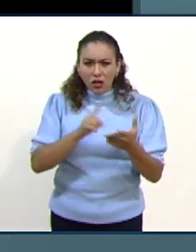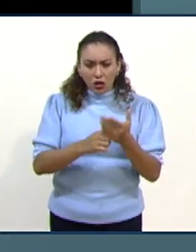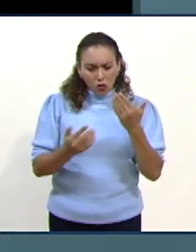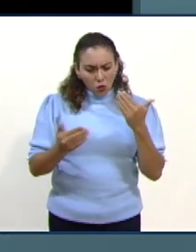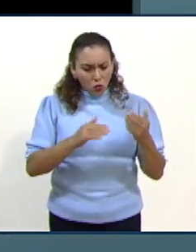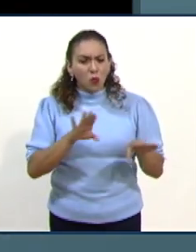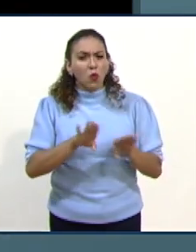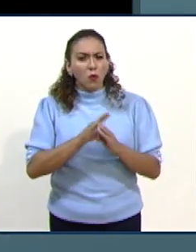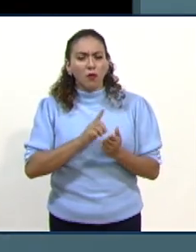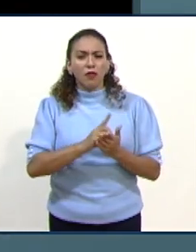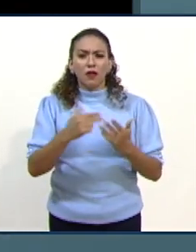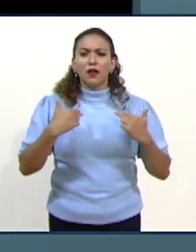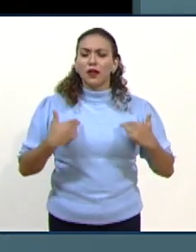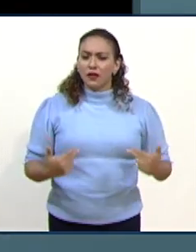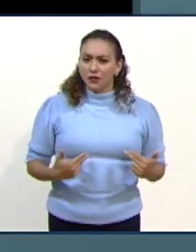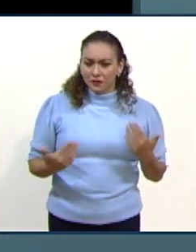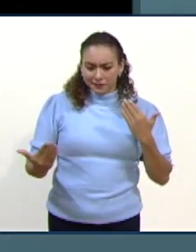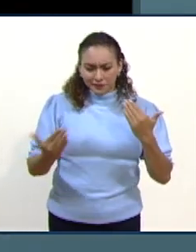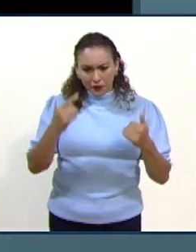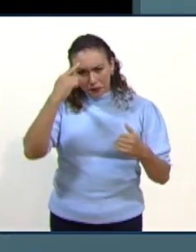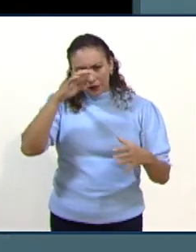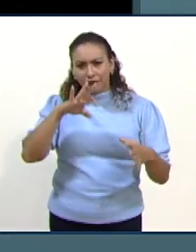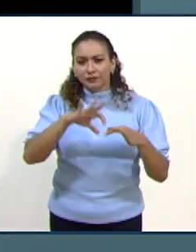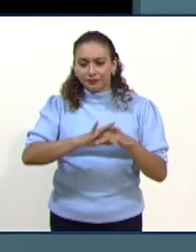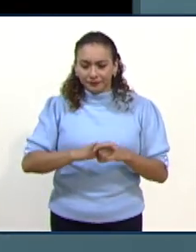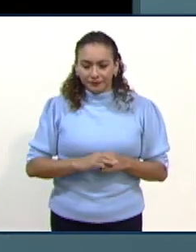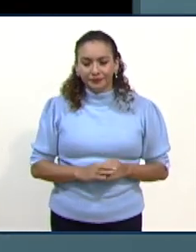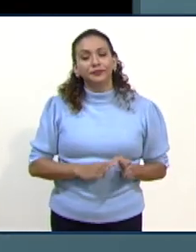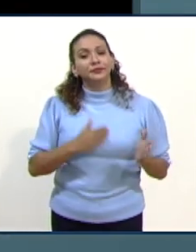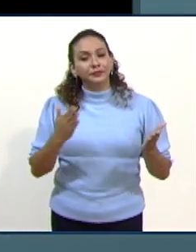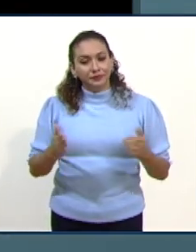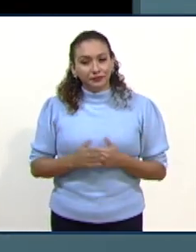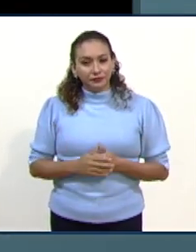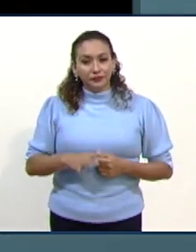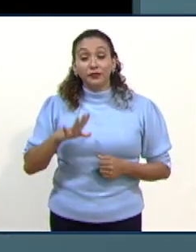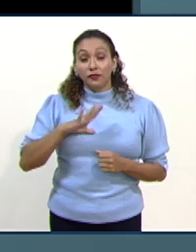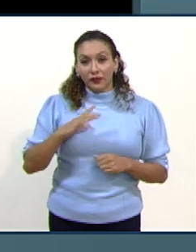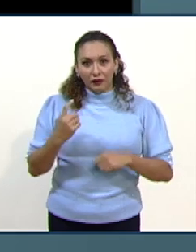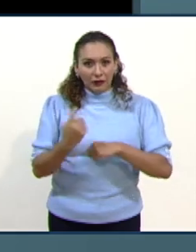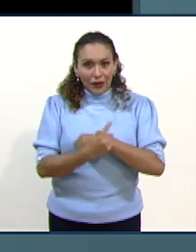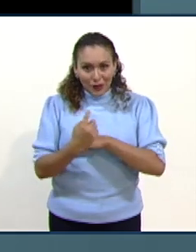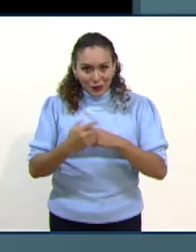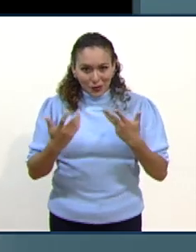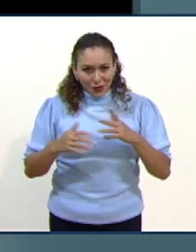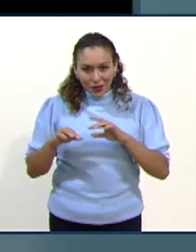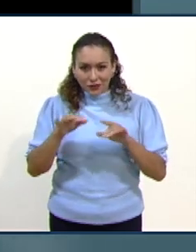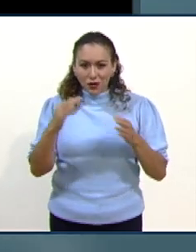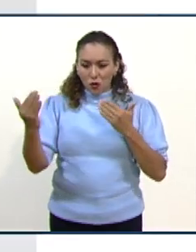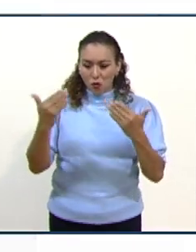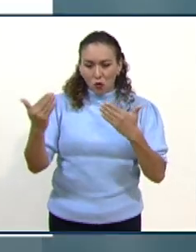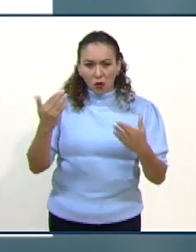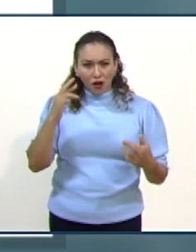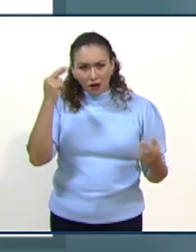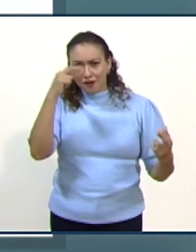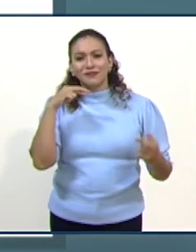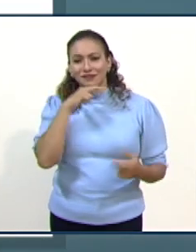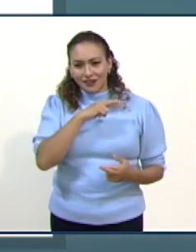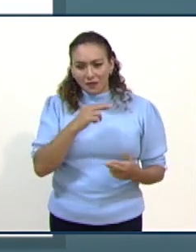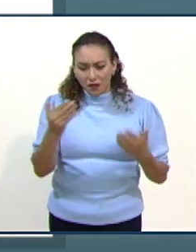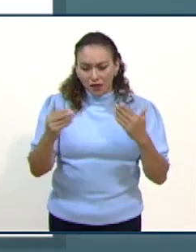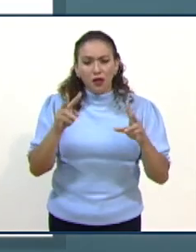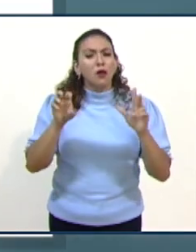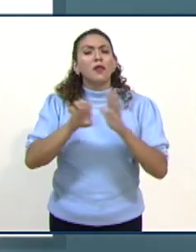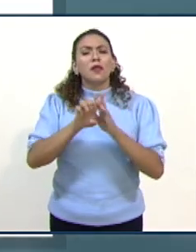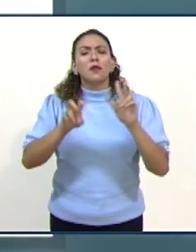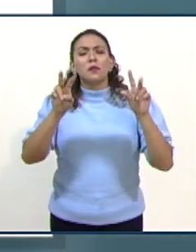Derechos Humanos del máximo tribunal. Por una parte, el buscador de la Corte Interamericana permite conocer los estándares en temas